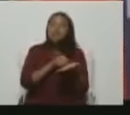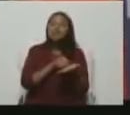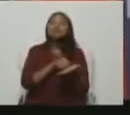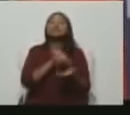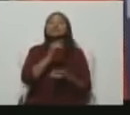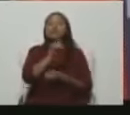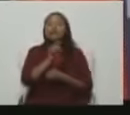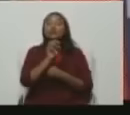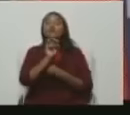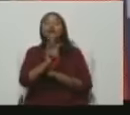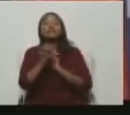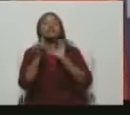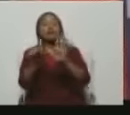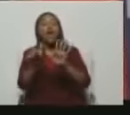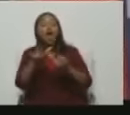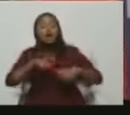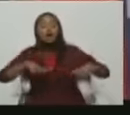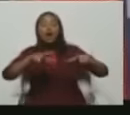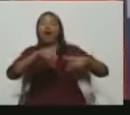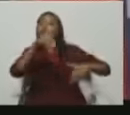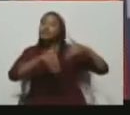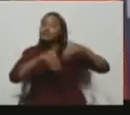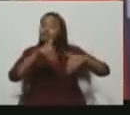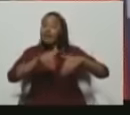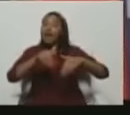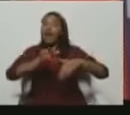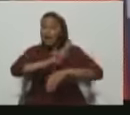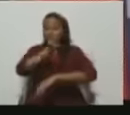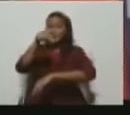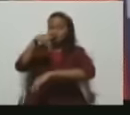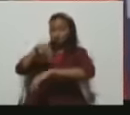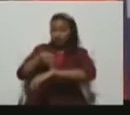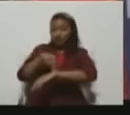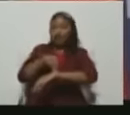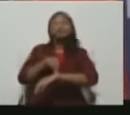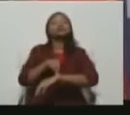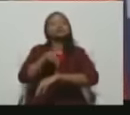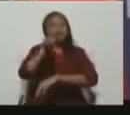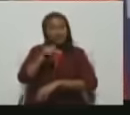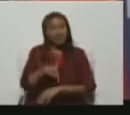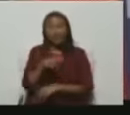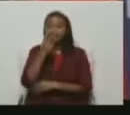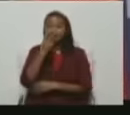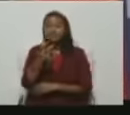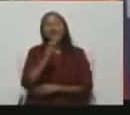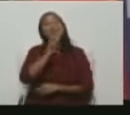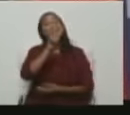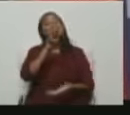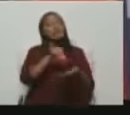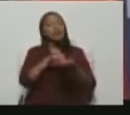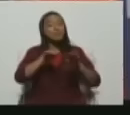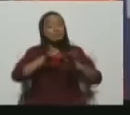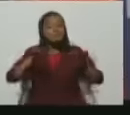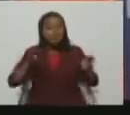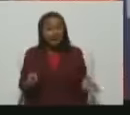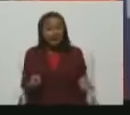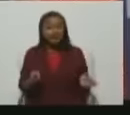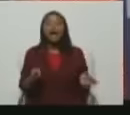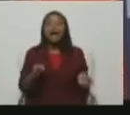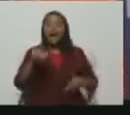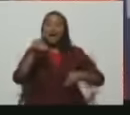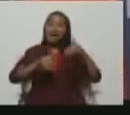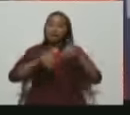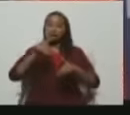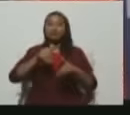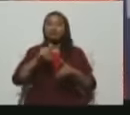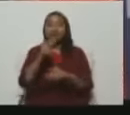1.436 centros electorales a nivel nacional, 3.000 mesas electorales, casi el 10%. Vamos a hacer como unas visitas